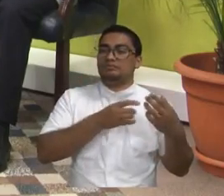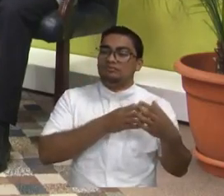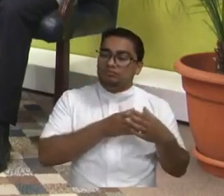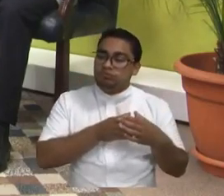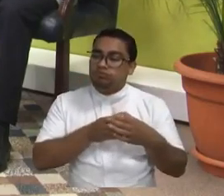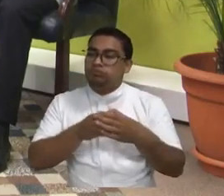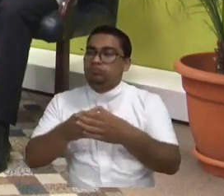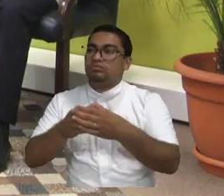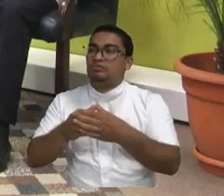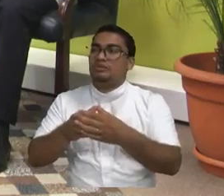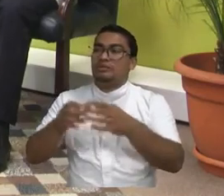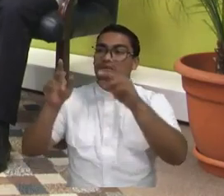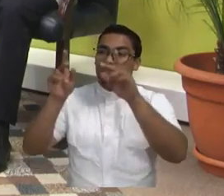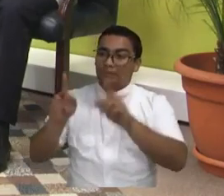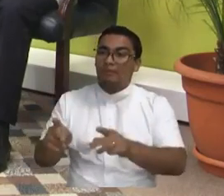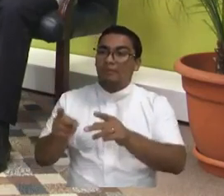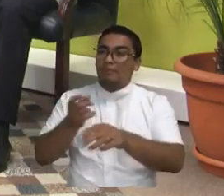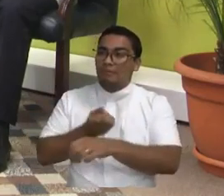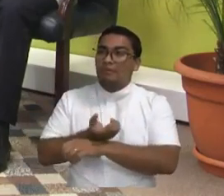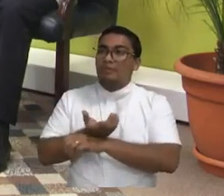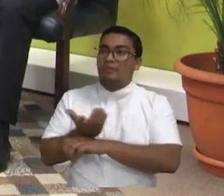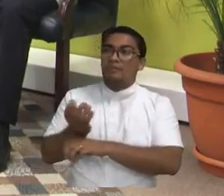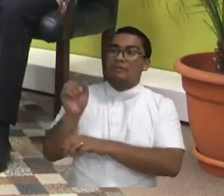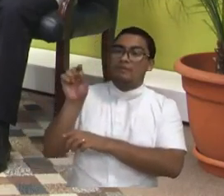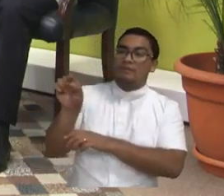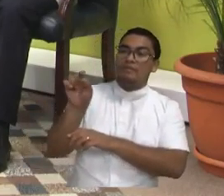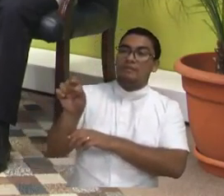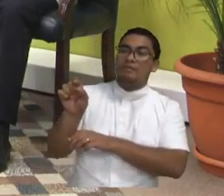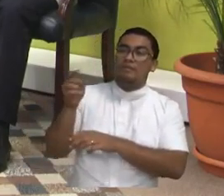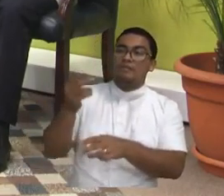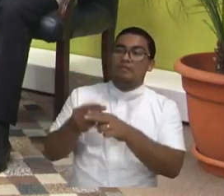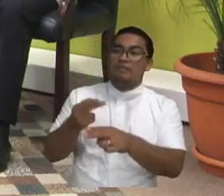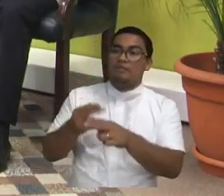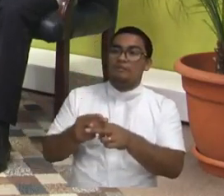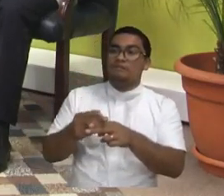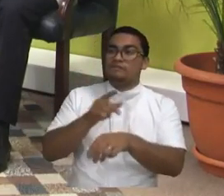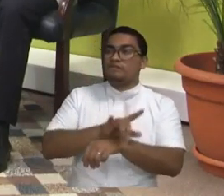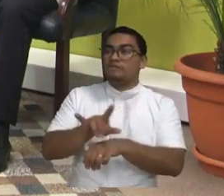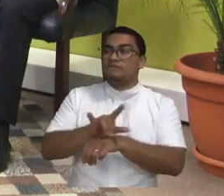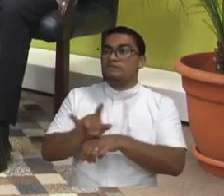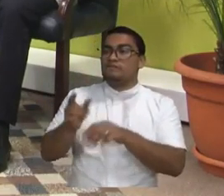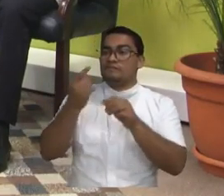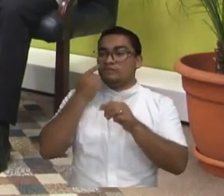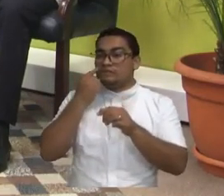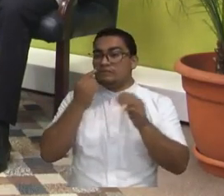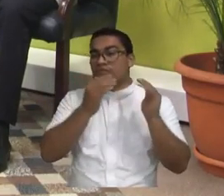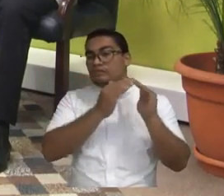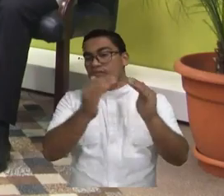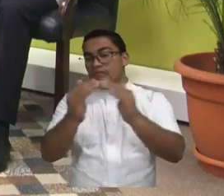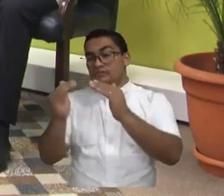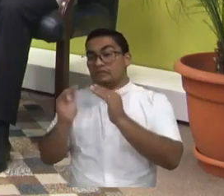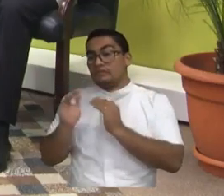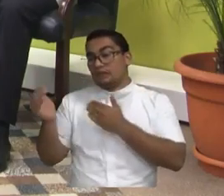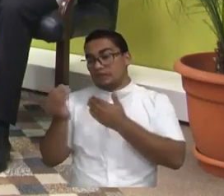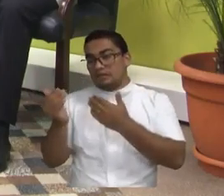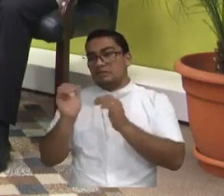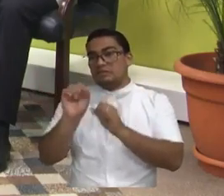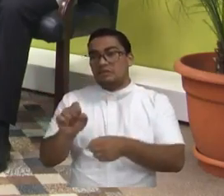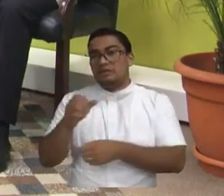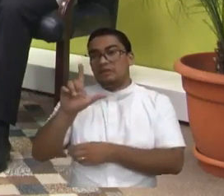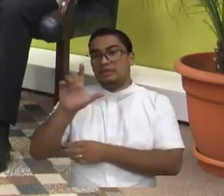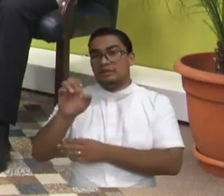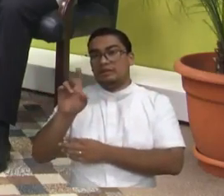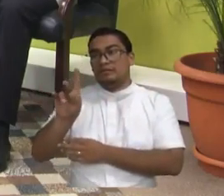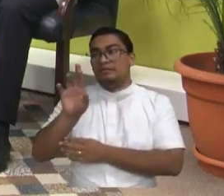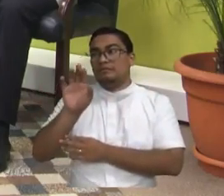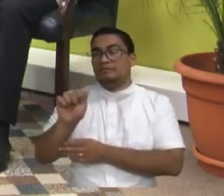la comunidad para tener un caso índice, le llamamos nosotros, y buscar casos a los alrededores que puedan tener lepra todavía, ¿ya?